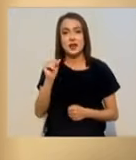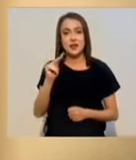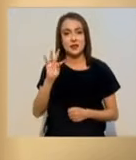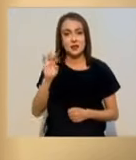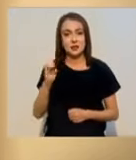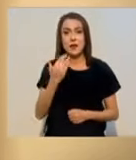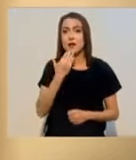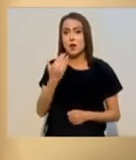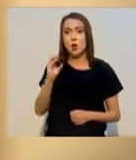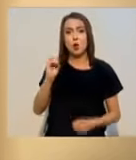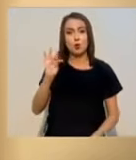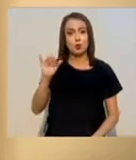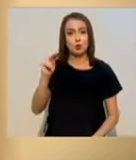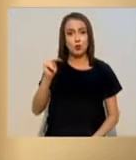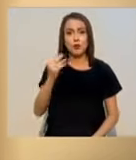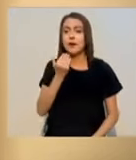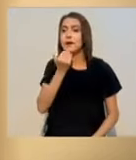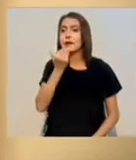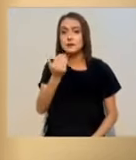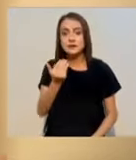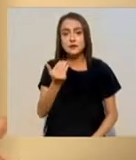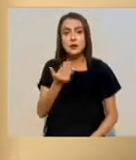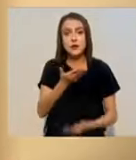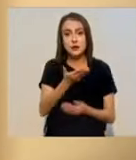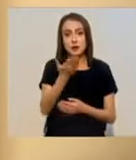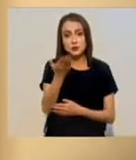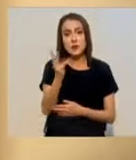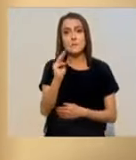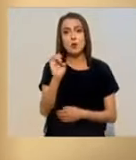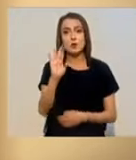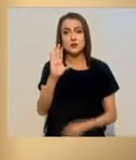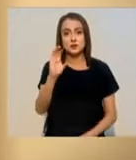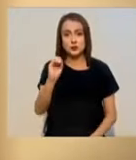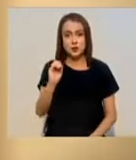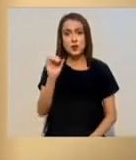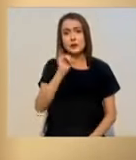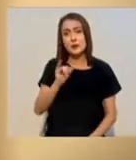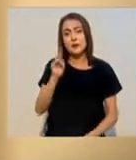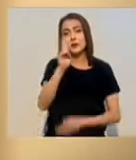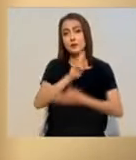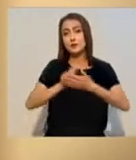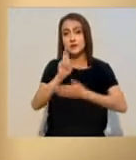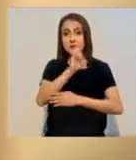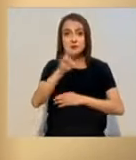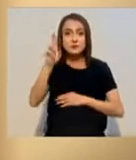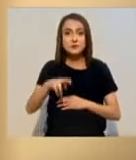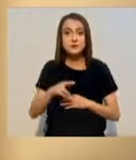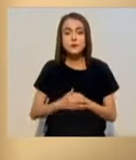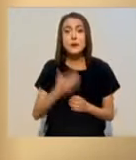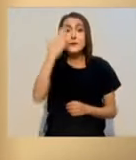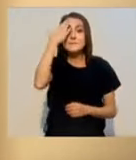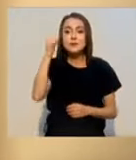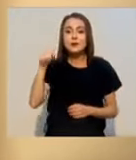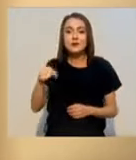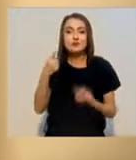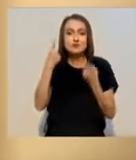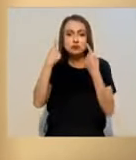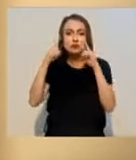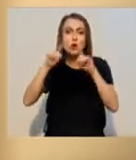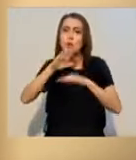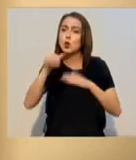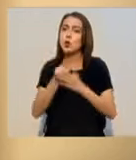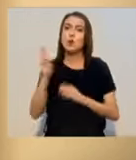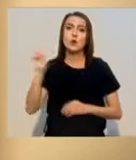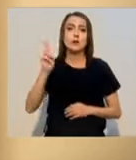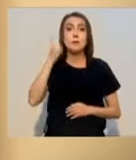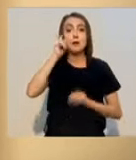Dante, agradecerle a don Otón, agradecerle a usted, don Mauricio, agradecerle a la Universidad de Costa Rica, porque esto se hizo con toda